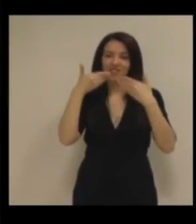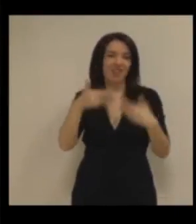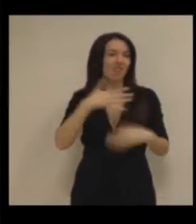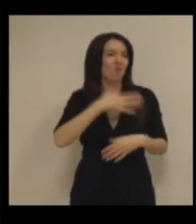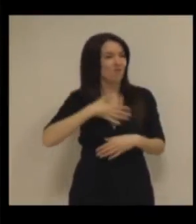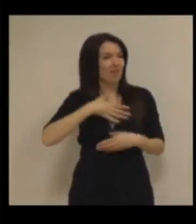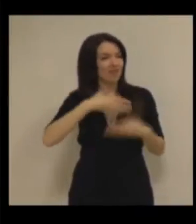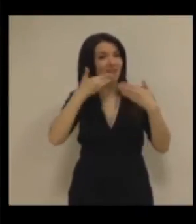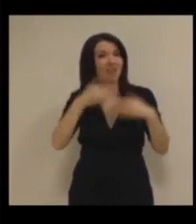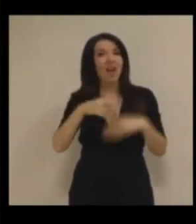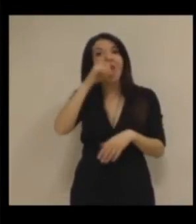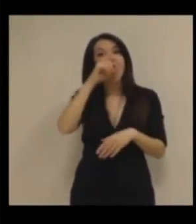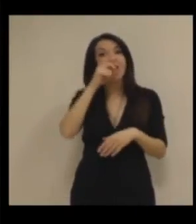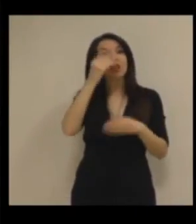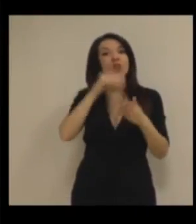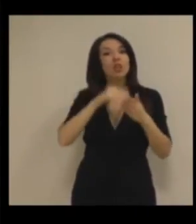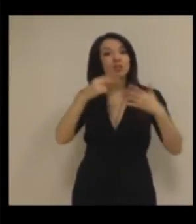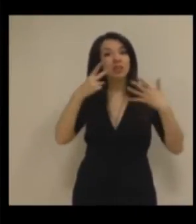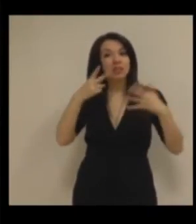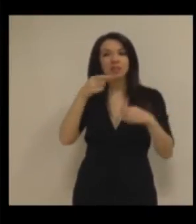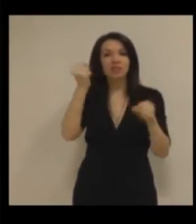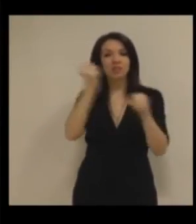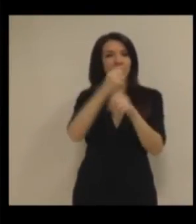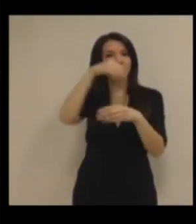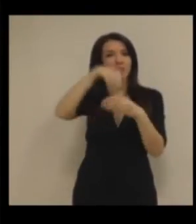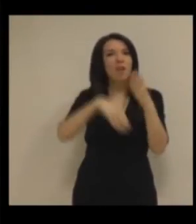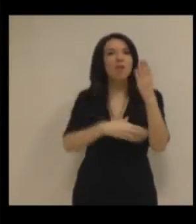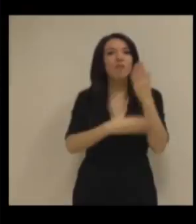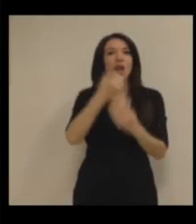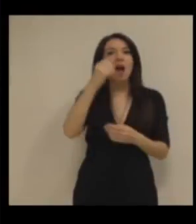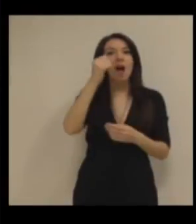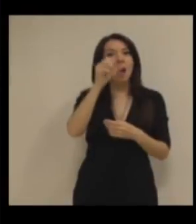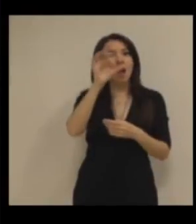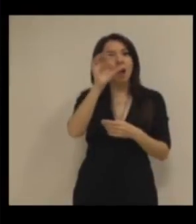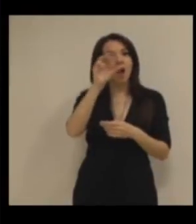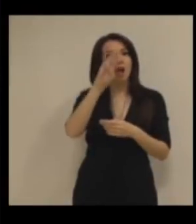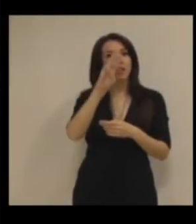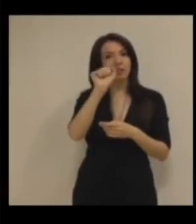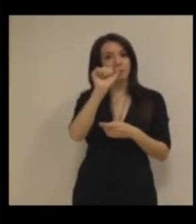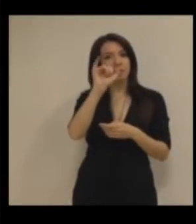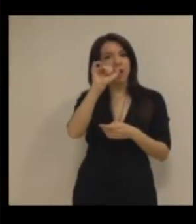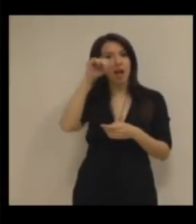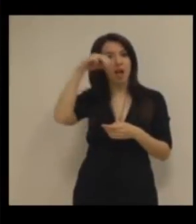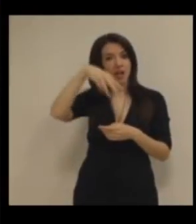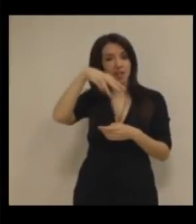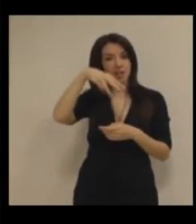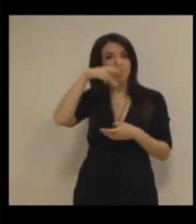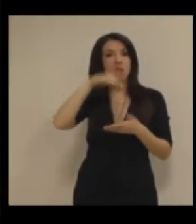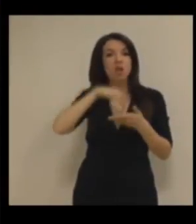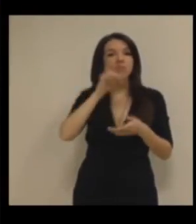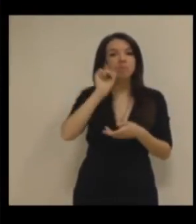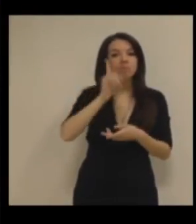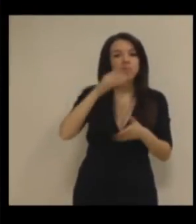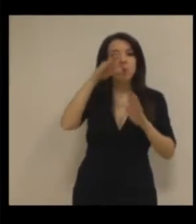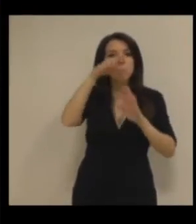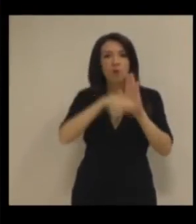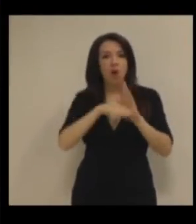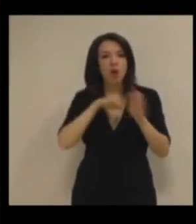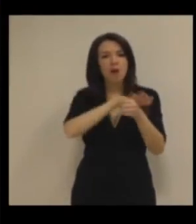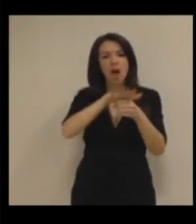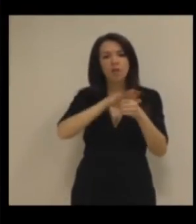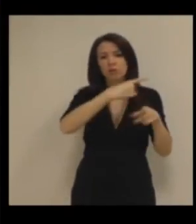Muchas gracias. Desde el año 2007 trabajas en la Federación Nacional ASPAIM, dirigiendo los programas en distintas áreas de la